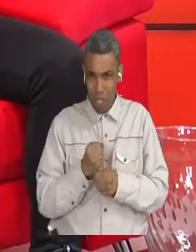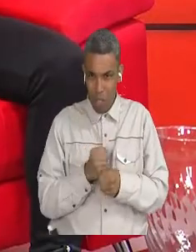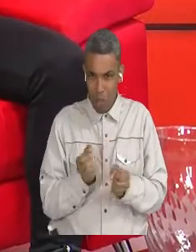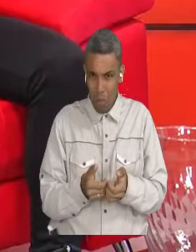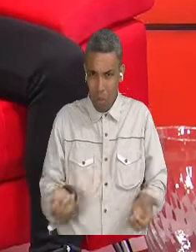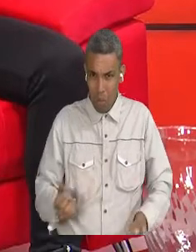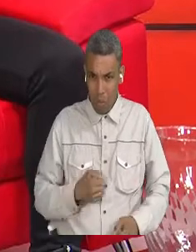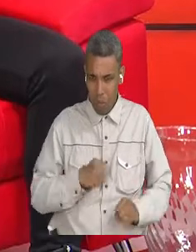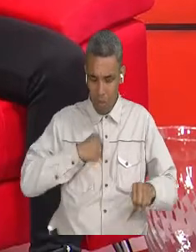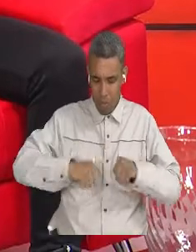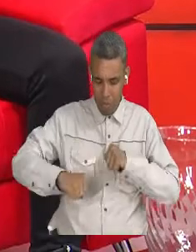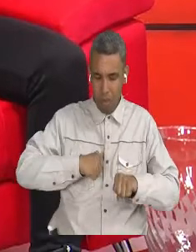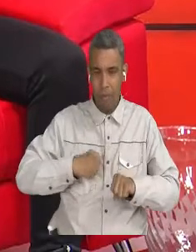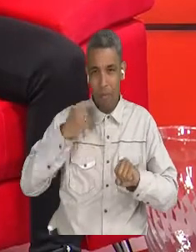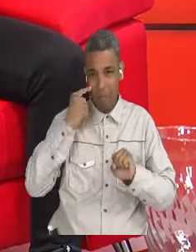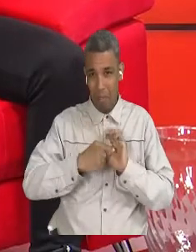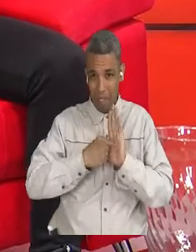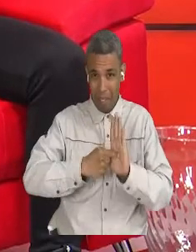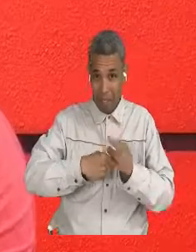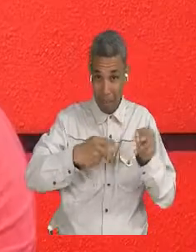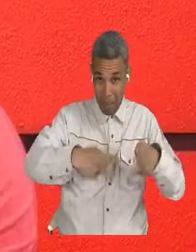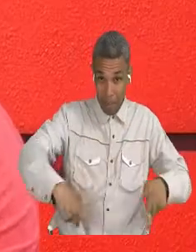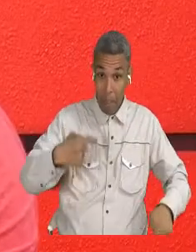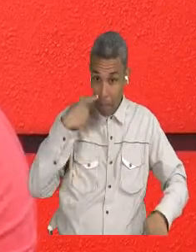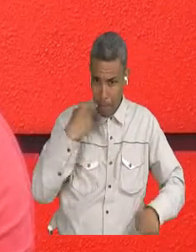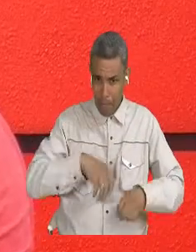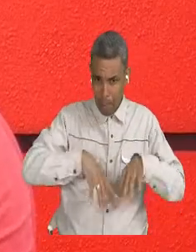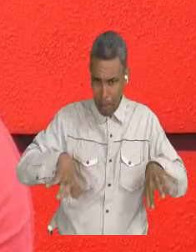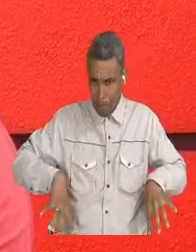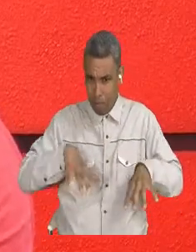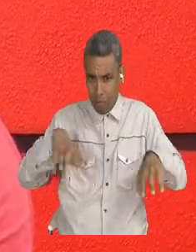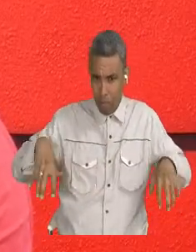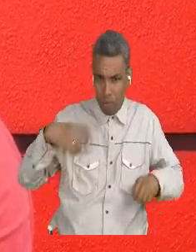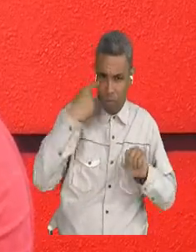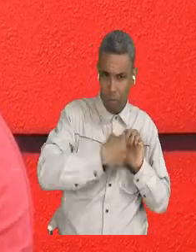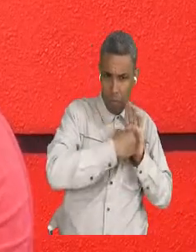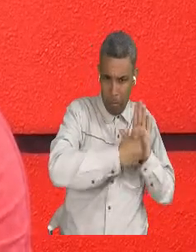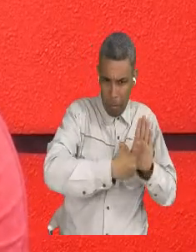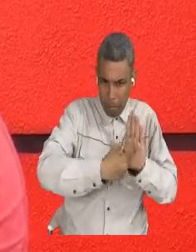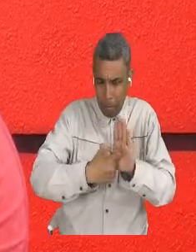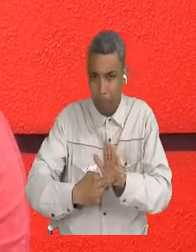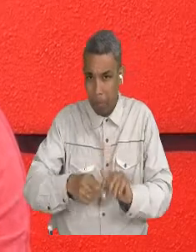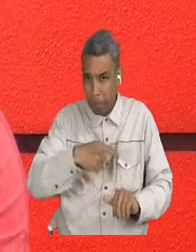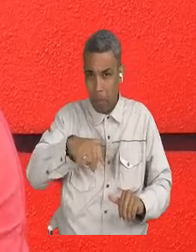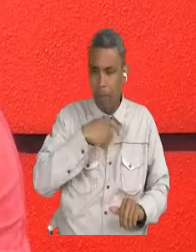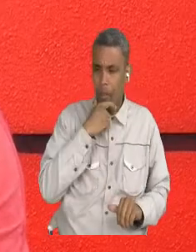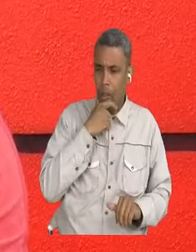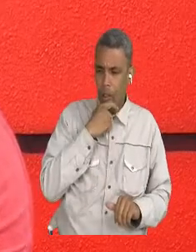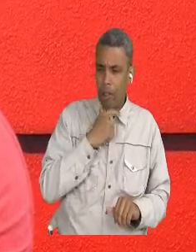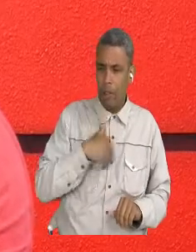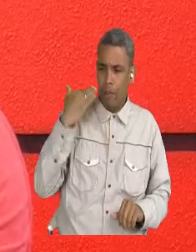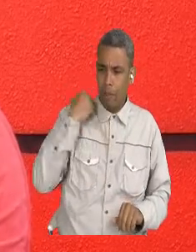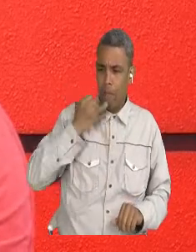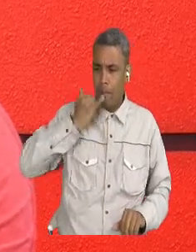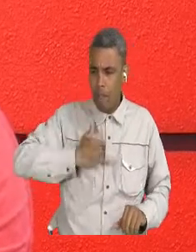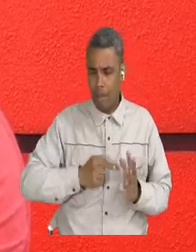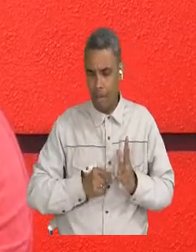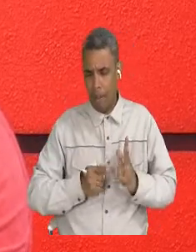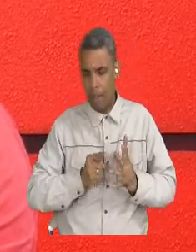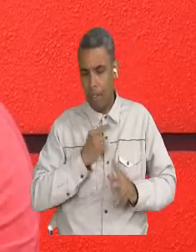prácticamente los llevamos a que se motiven, a que dejen aparte todos esos hábitos malos. Y segundo, van a encontrar